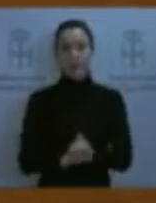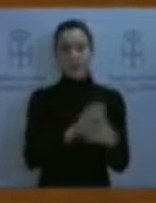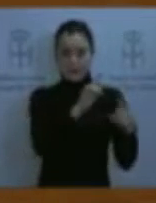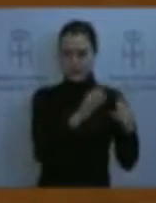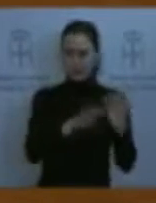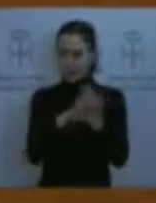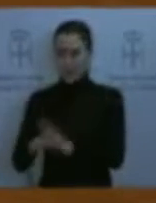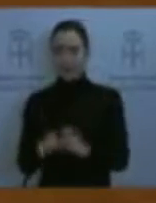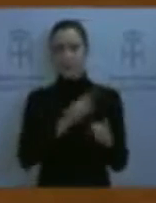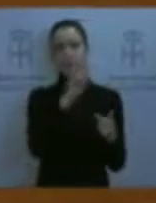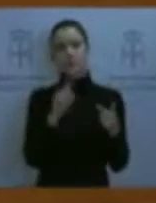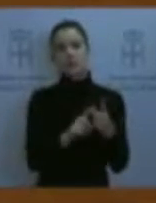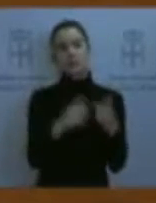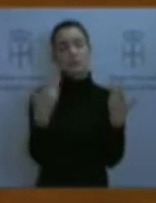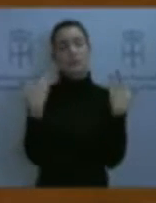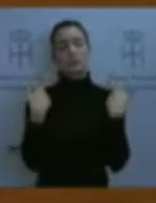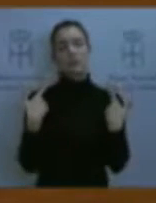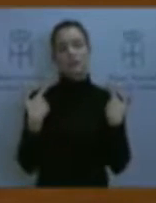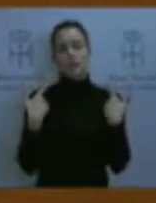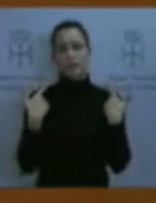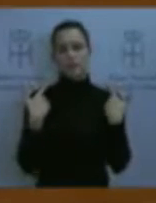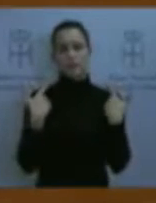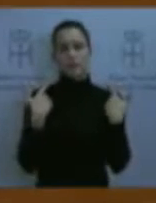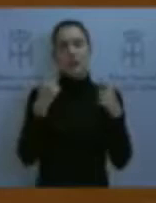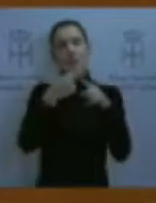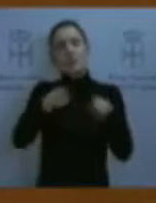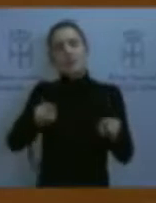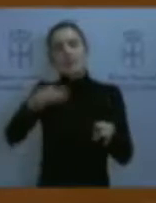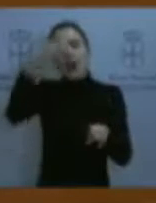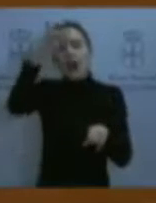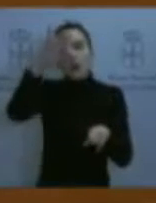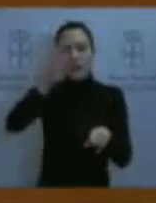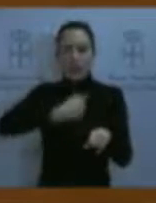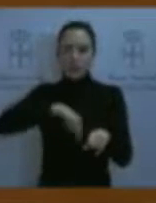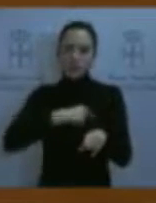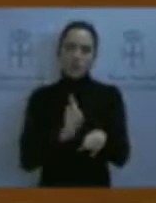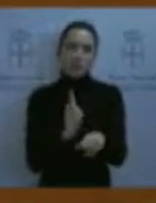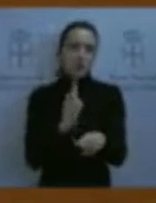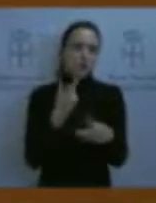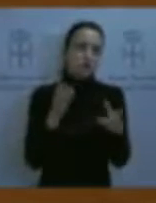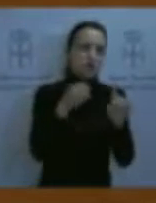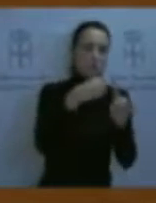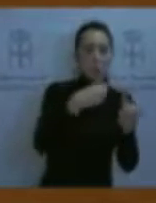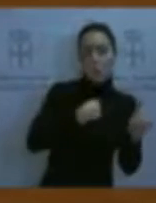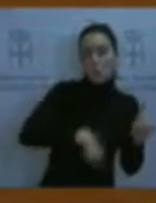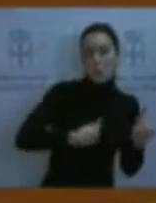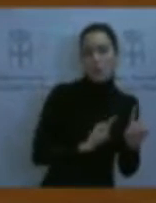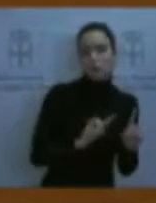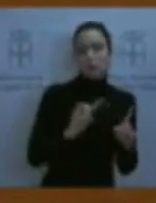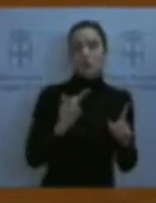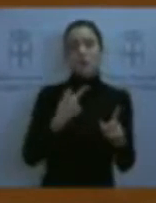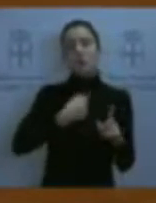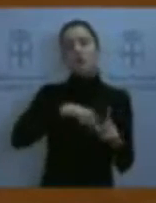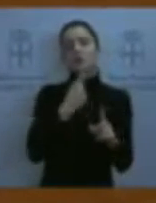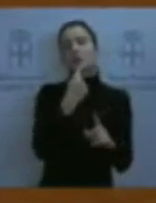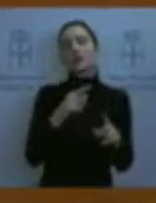única diferencia que planteamos Podemos Asturias con nuestro voto particular fue incluir, efectivamente, al